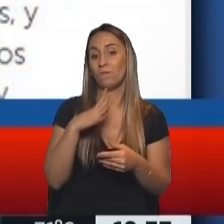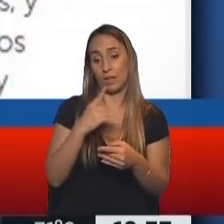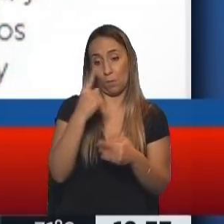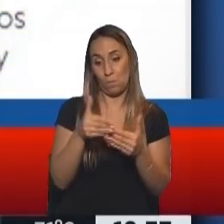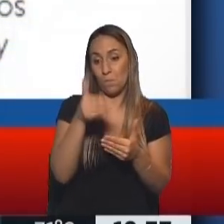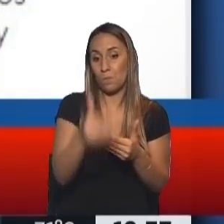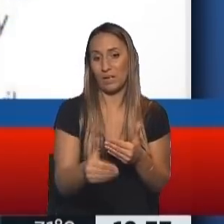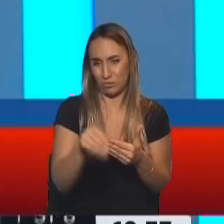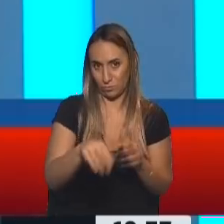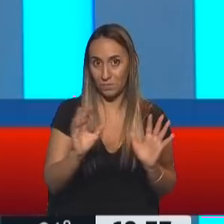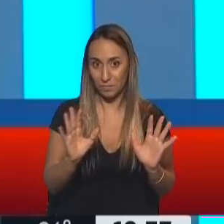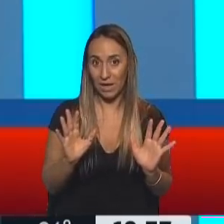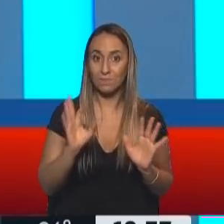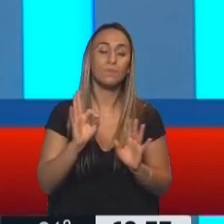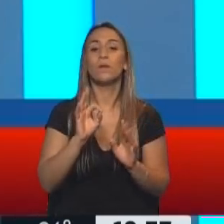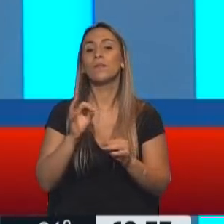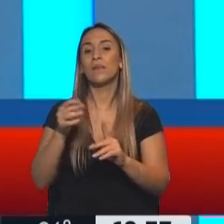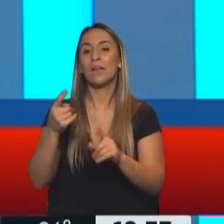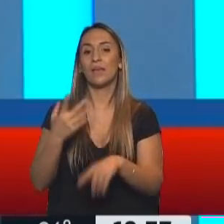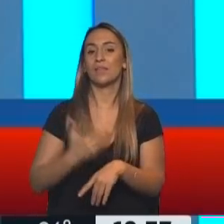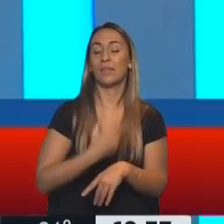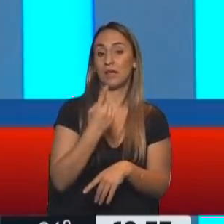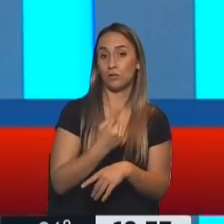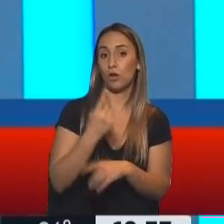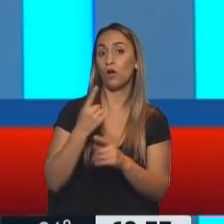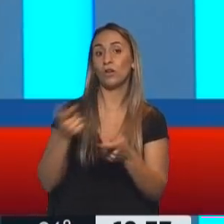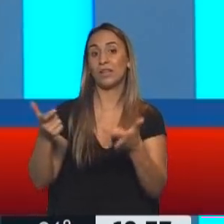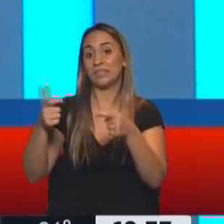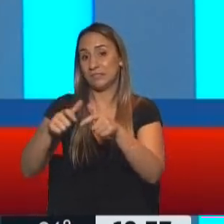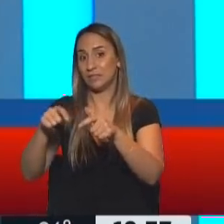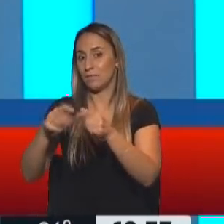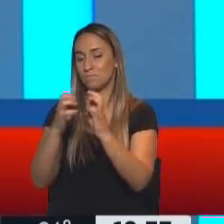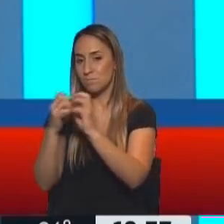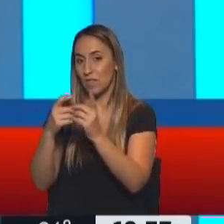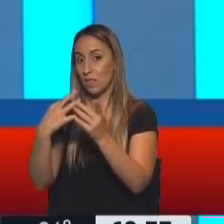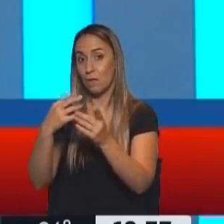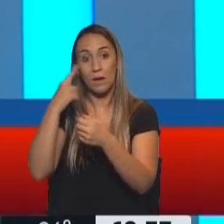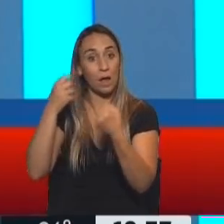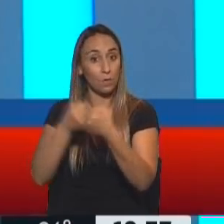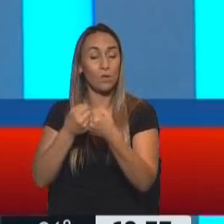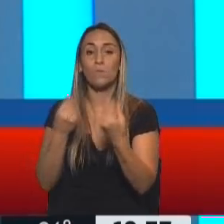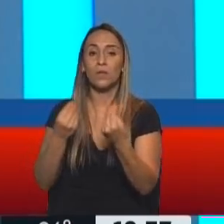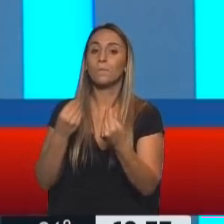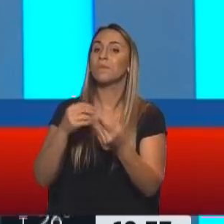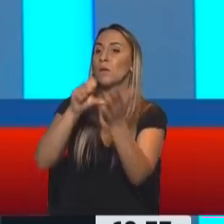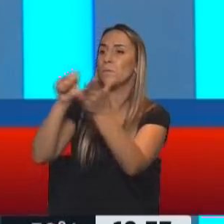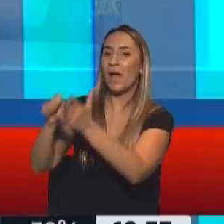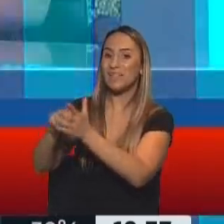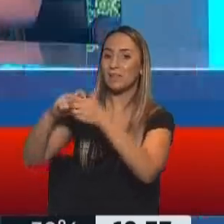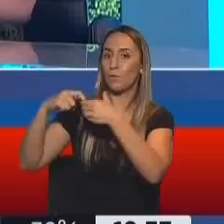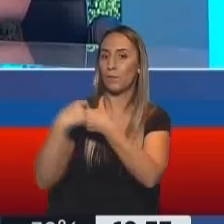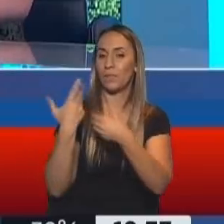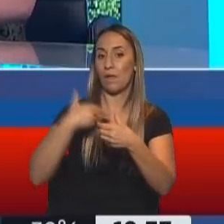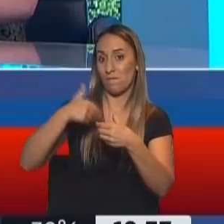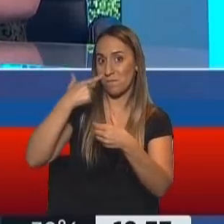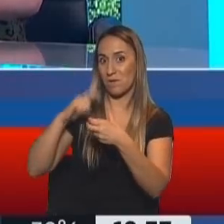justamente entre los directivos del directorio ejecutivo del Fondo Monetario Internacional, porque ahí estábamos hablando de países con sus líderes y relaciones